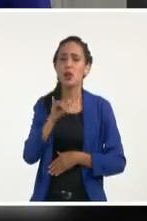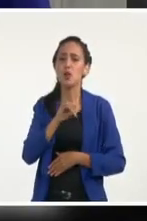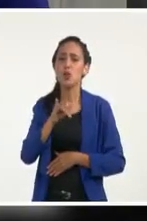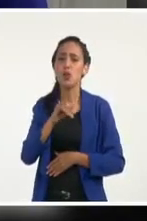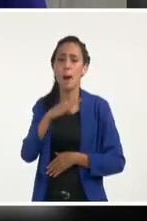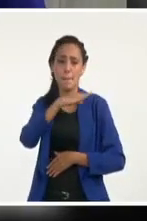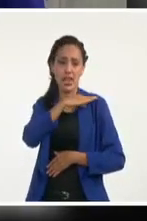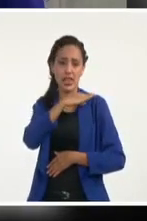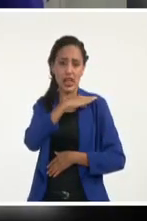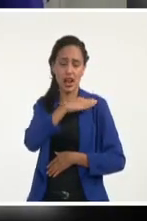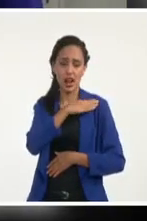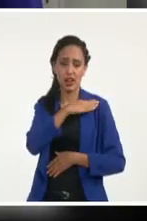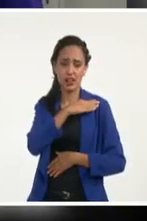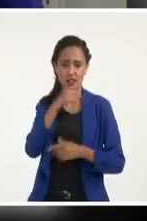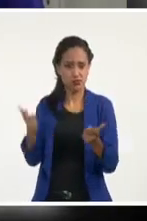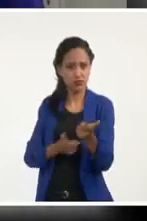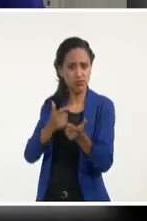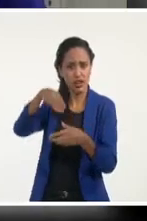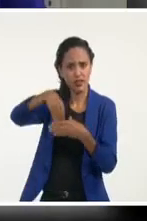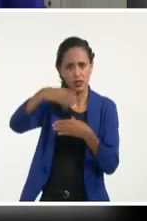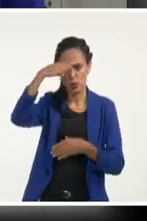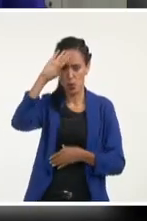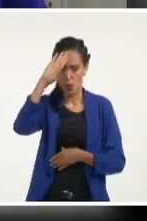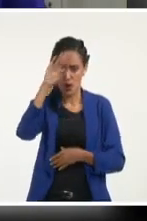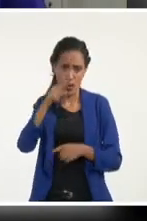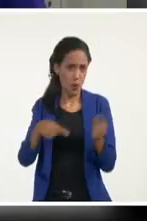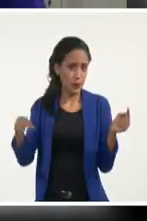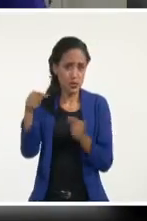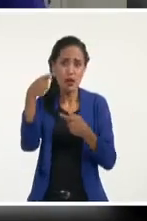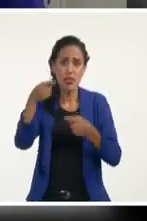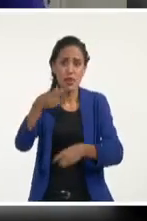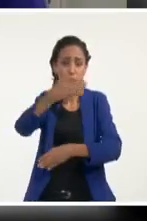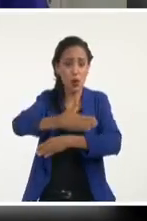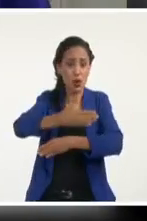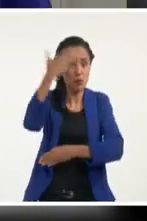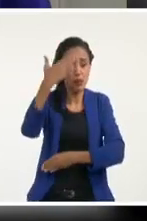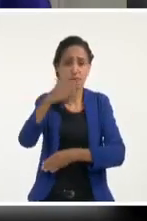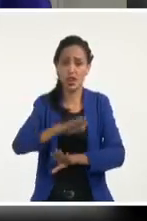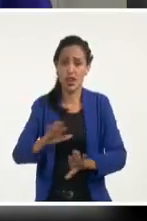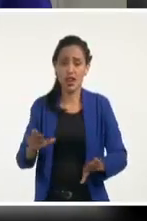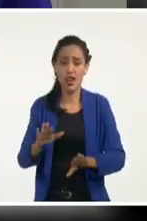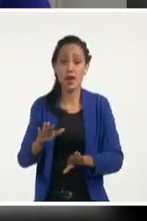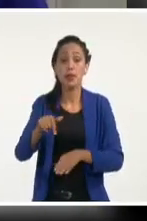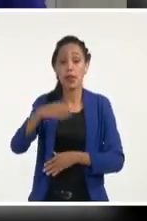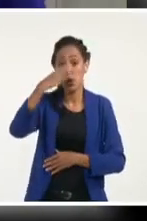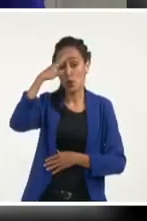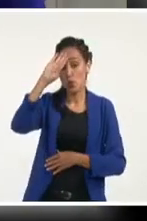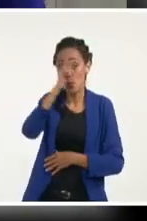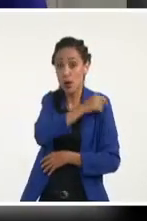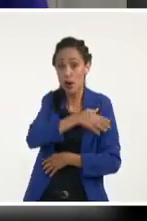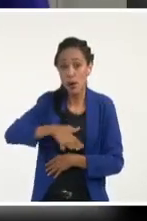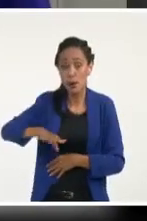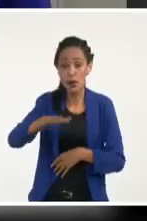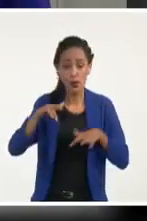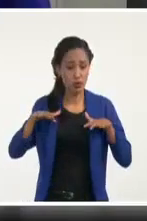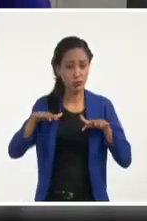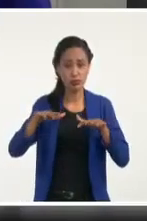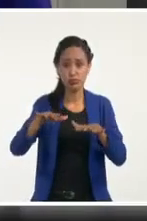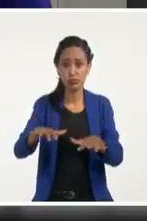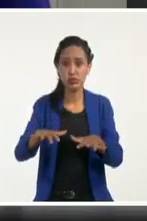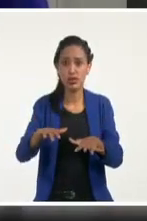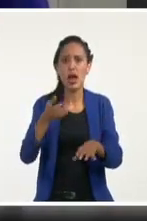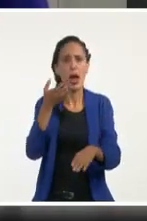es levantar el bloqueo, simplemente. Allí en Cuba el pueblo ha salido, una parte del pueblo ha salido a manifestar su insatisfacción,